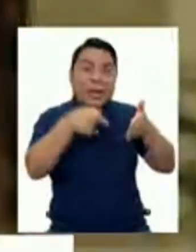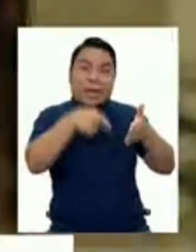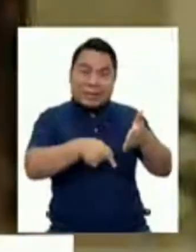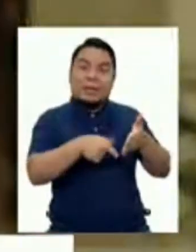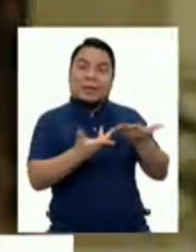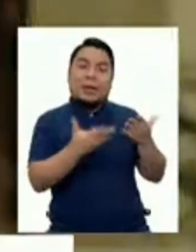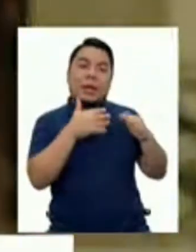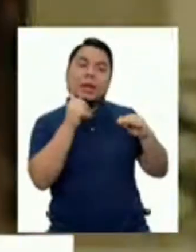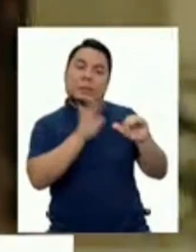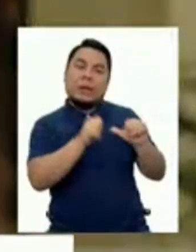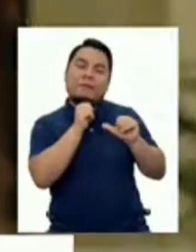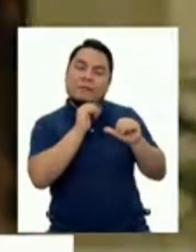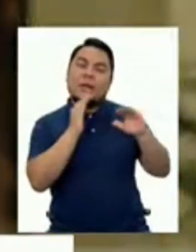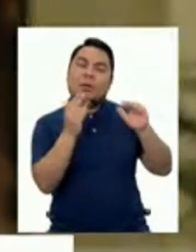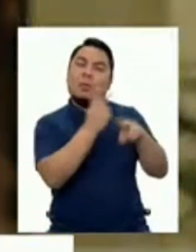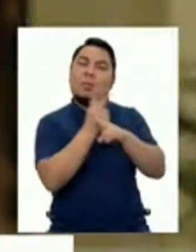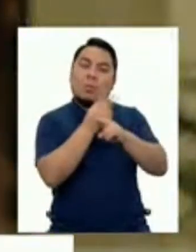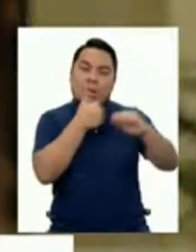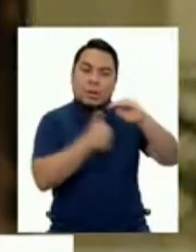Primero,